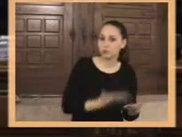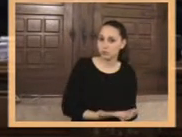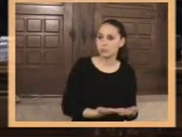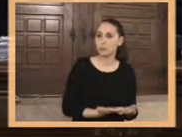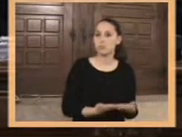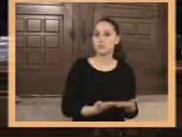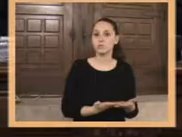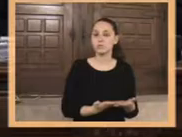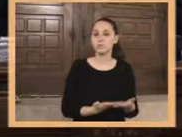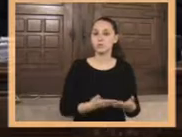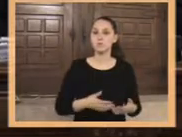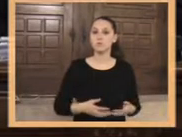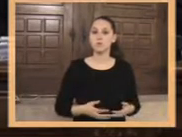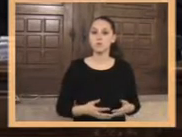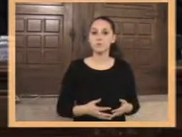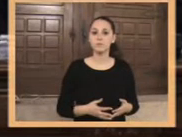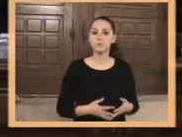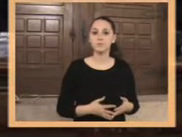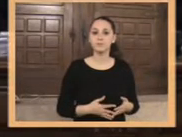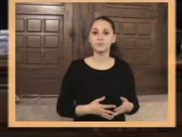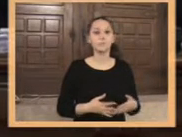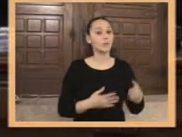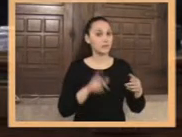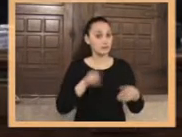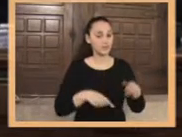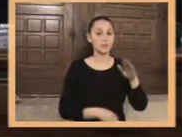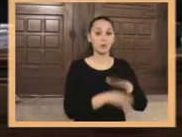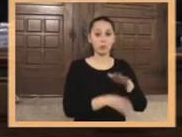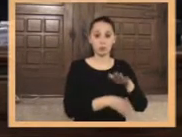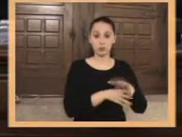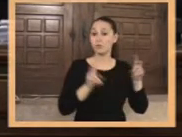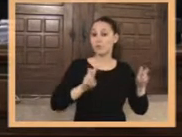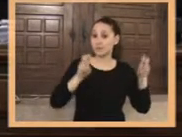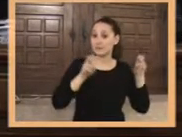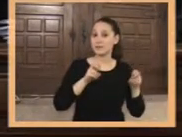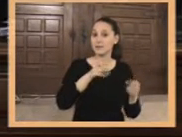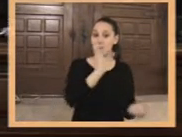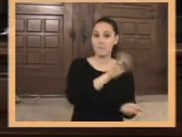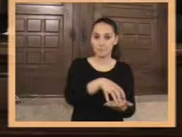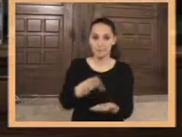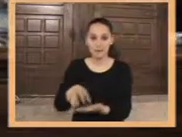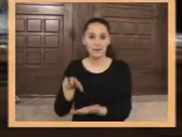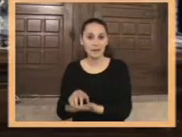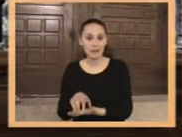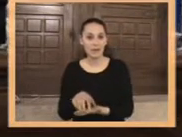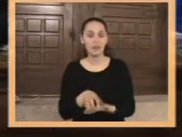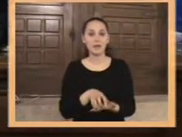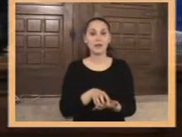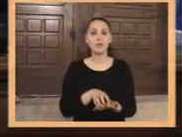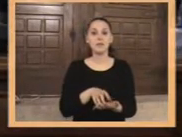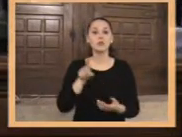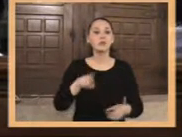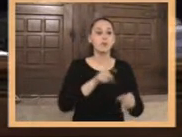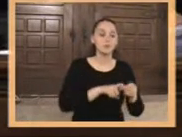conocimiento profesional del mercadillo y además de los conocimientos y la participación en el gobierno anterior